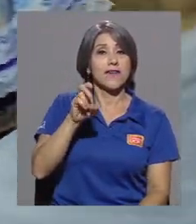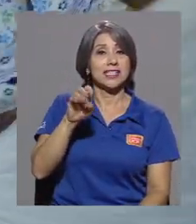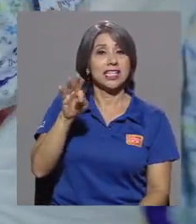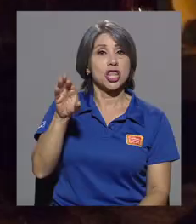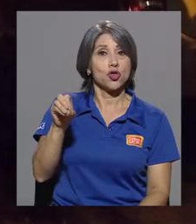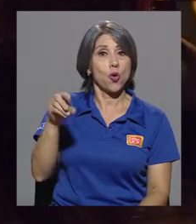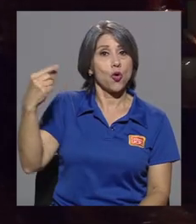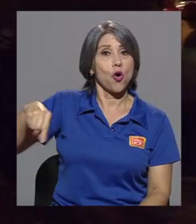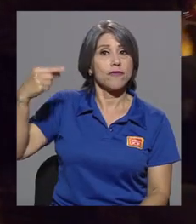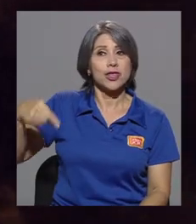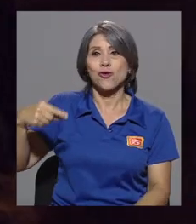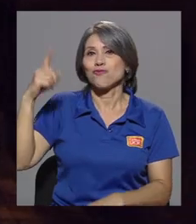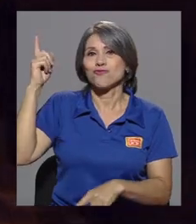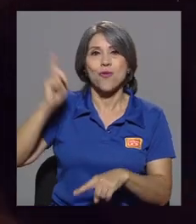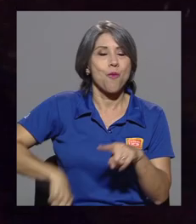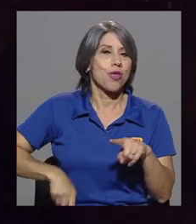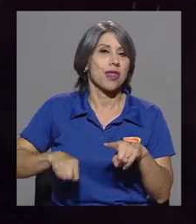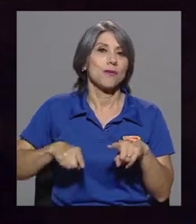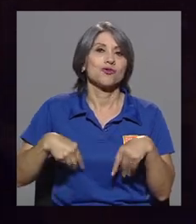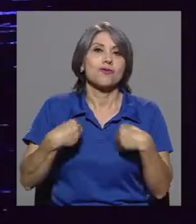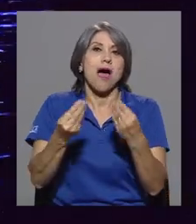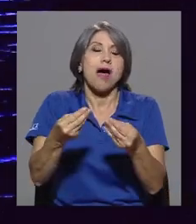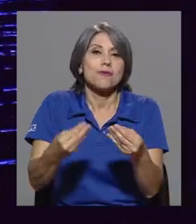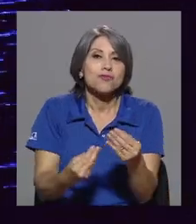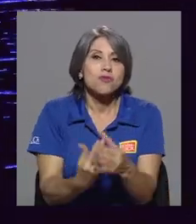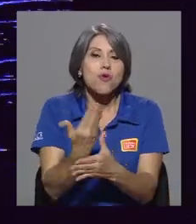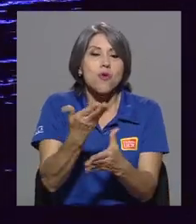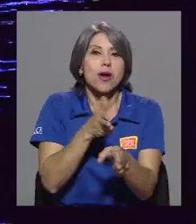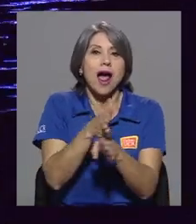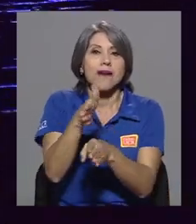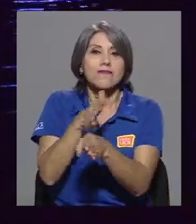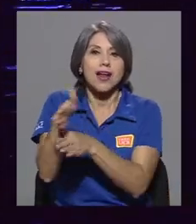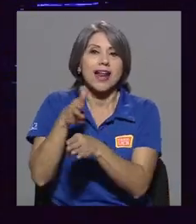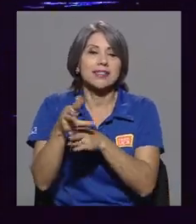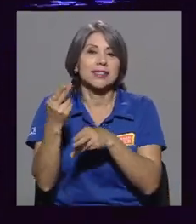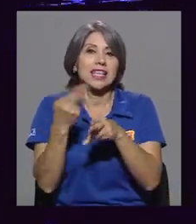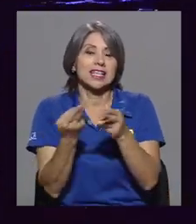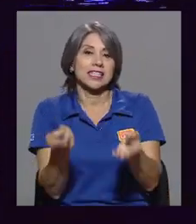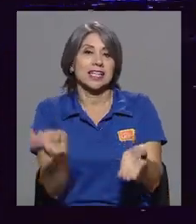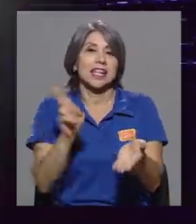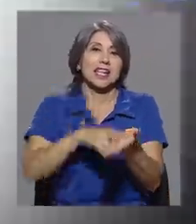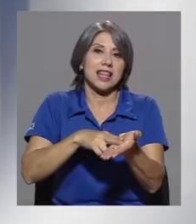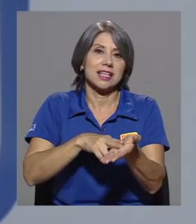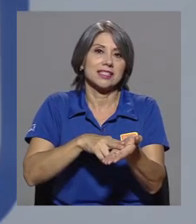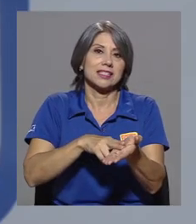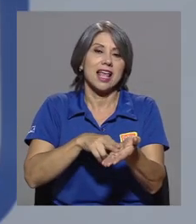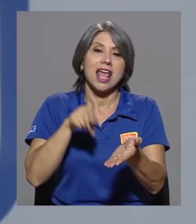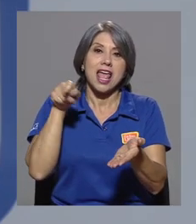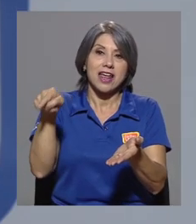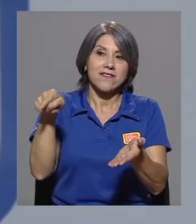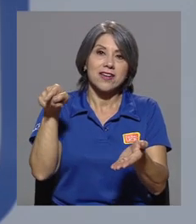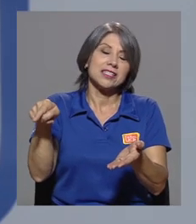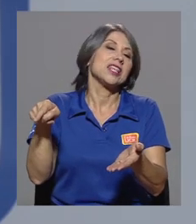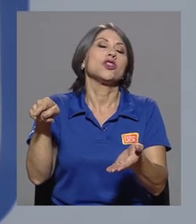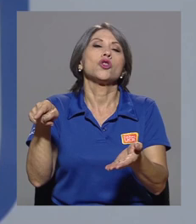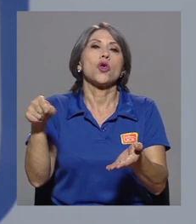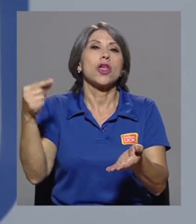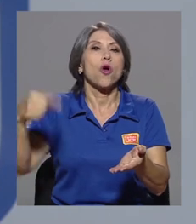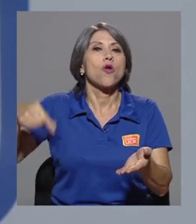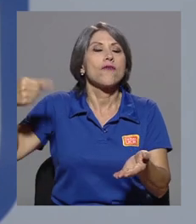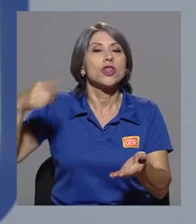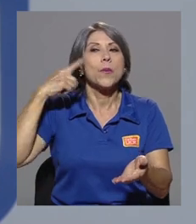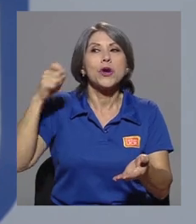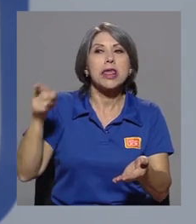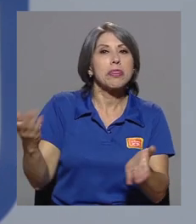la posibilidad de generar nuevas carreras que estuvieran inscritas en el recinto de golfito porque no